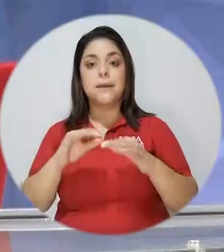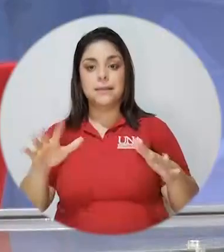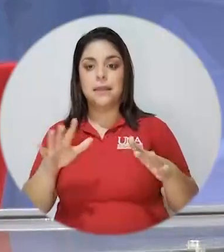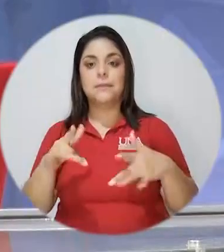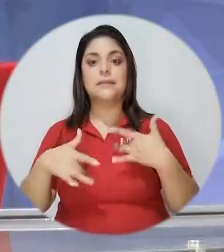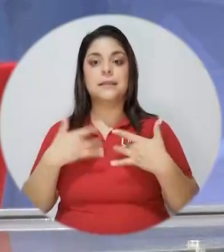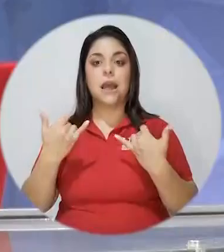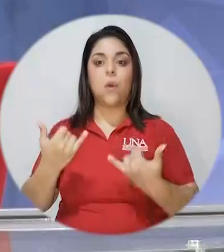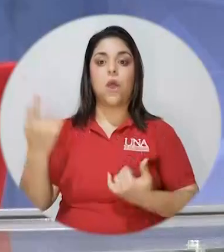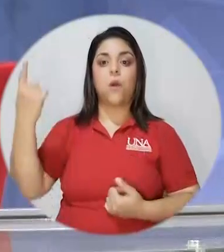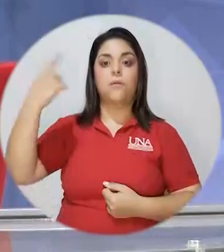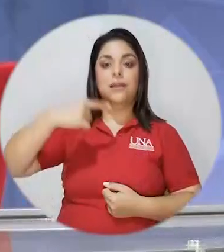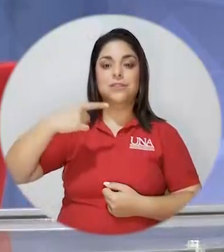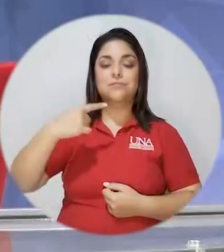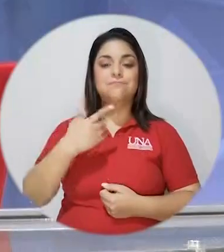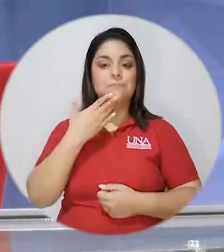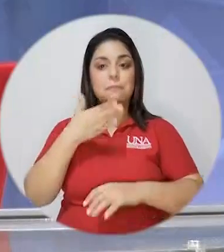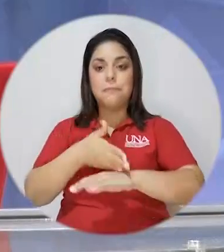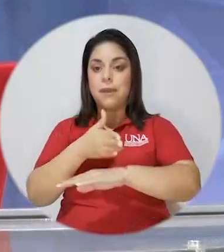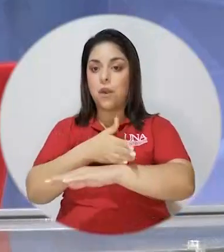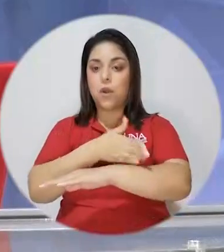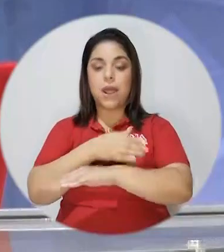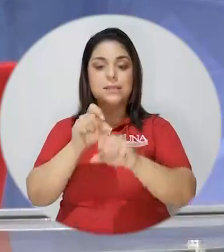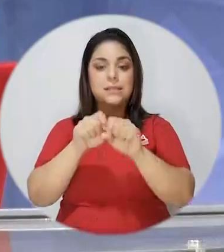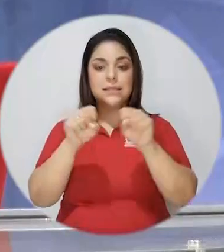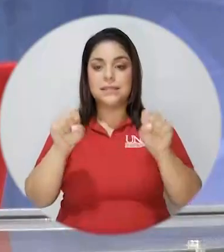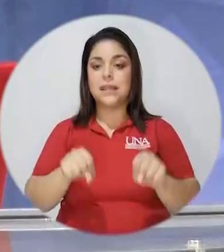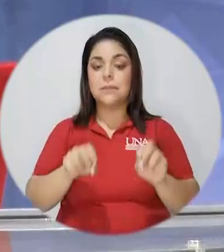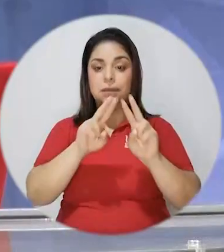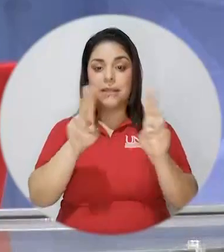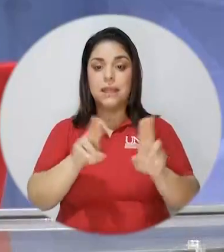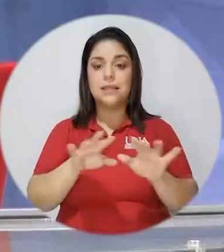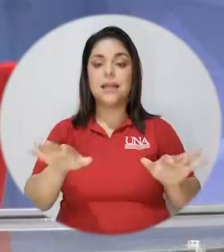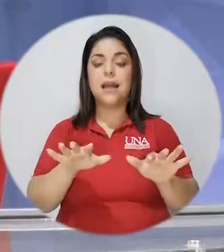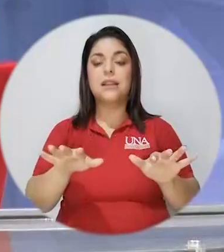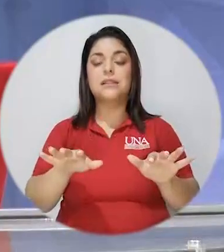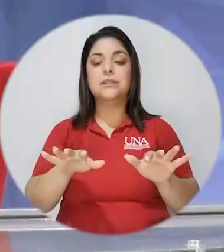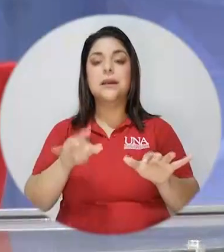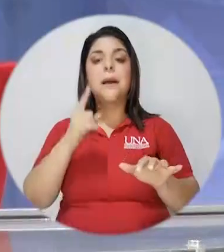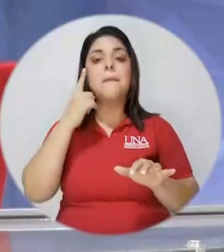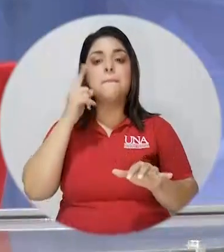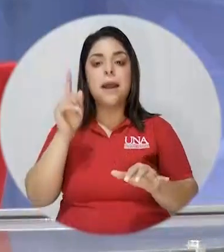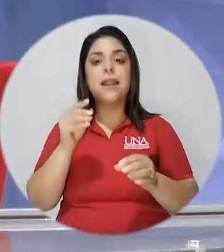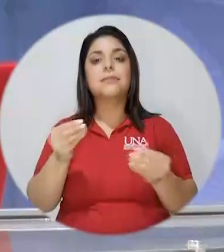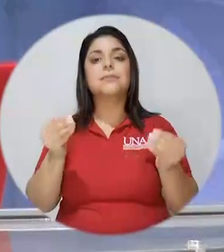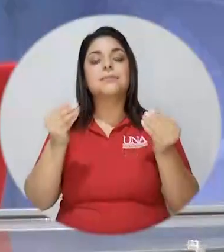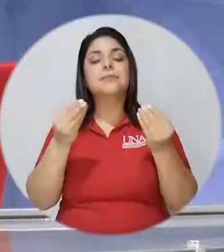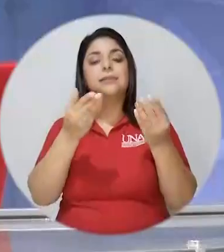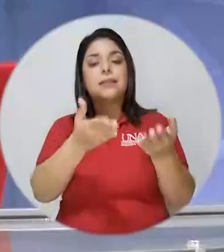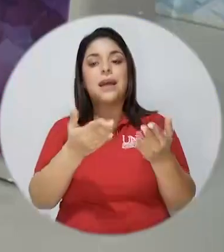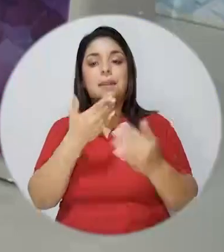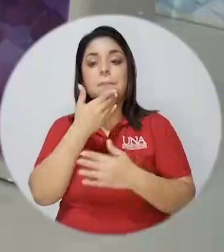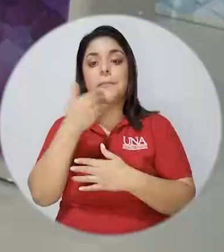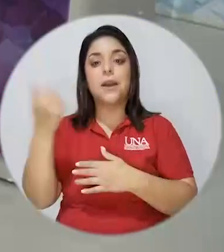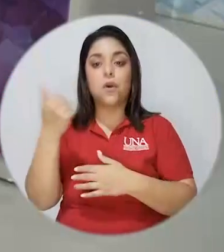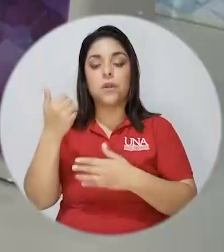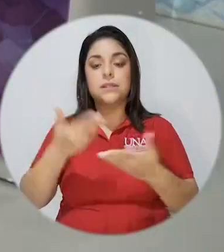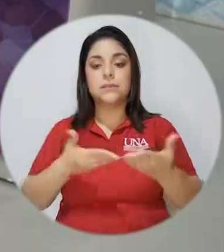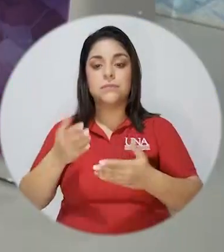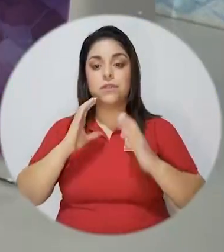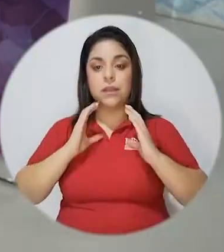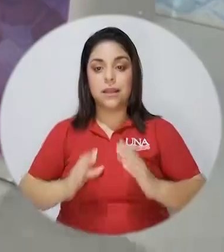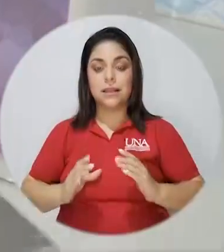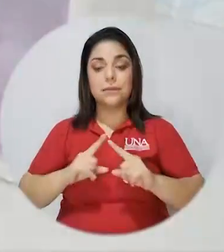ha obligado a mejorar los sistemas digitales de comunicación y trabajo remoto para garantizar el mejor servicio del cliente, pero también con más